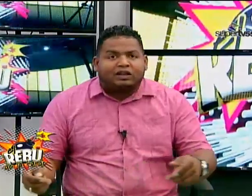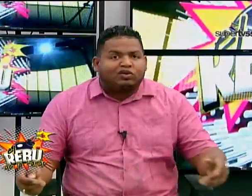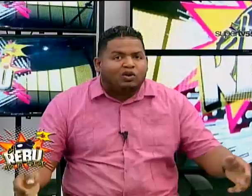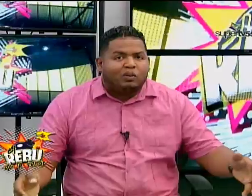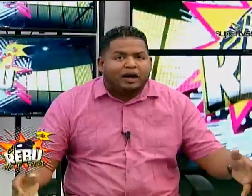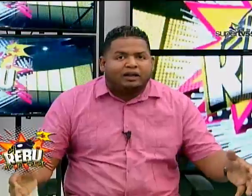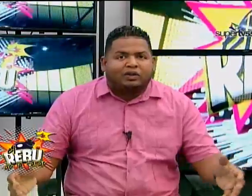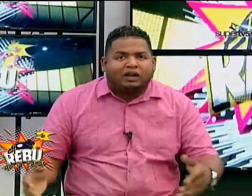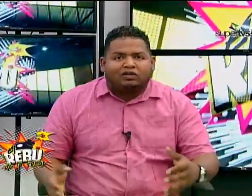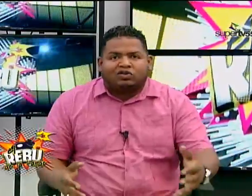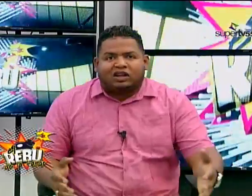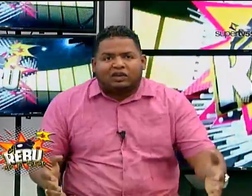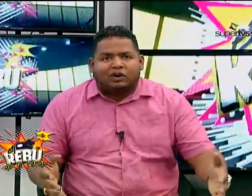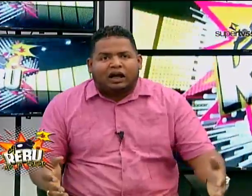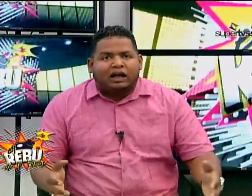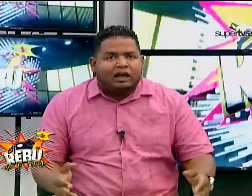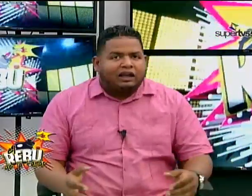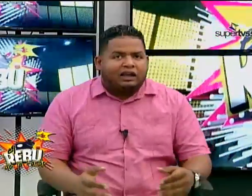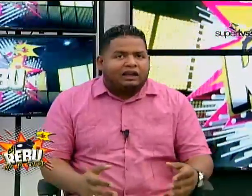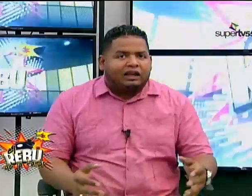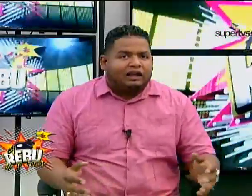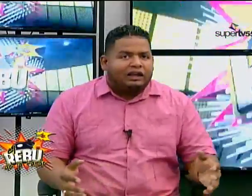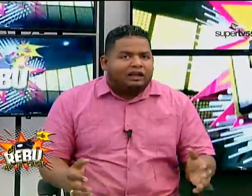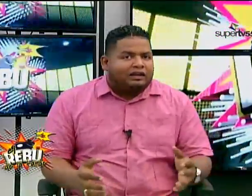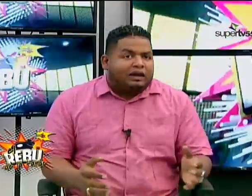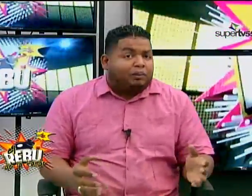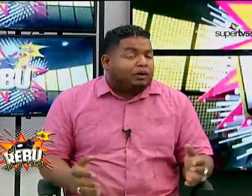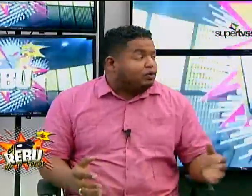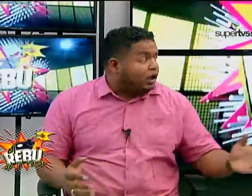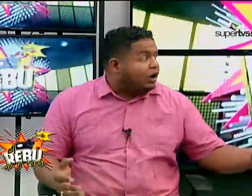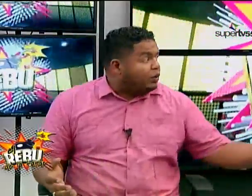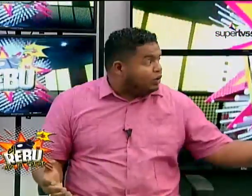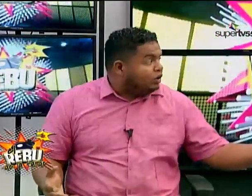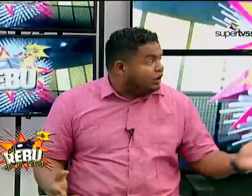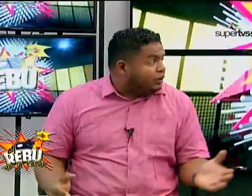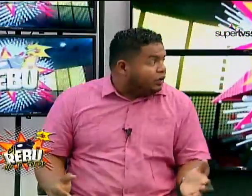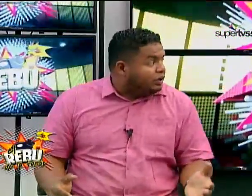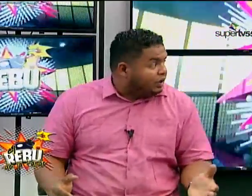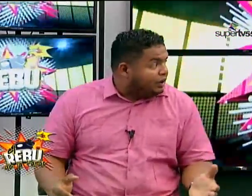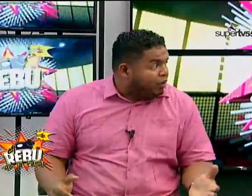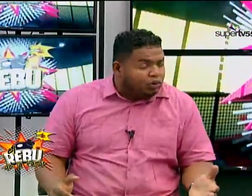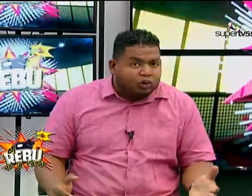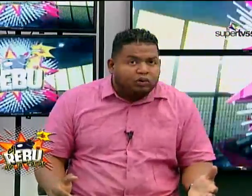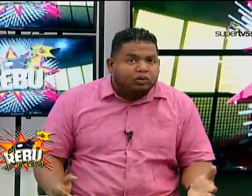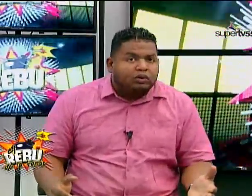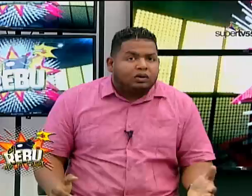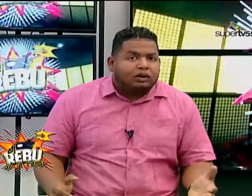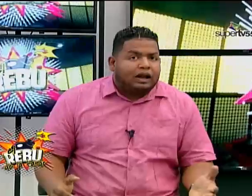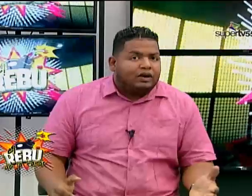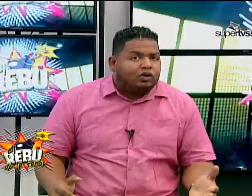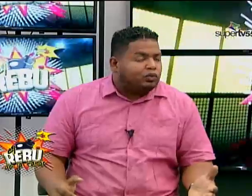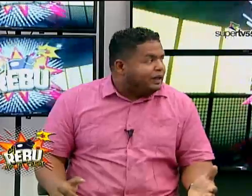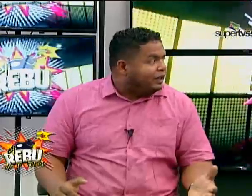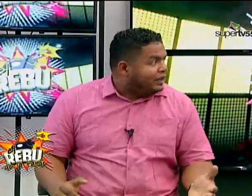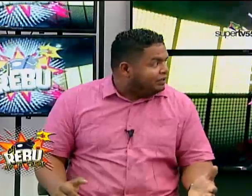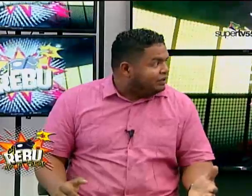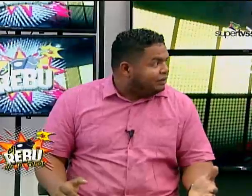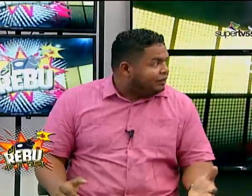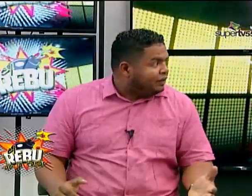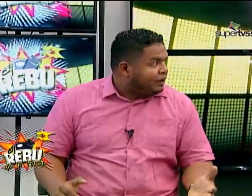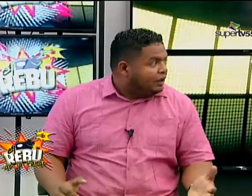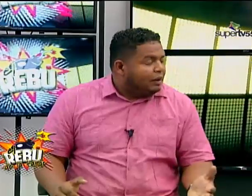ya tenían su documento, tenían su cédula. Porque tú sabes que cuando el terremoto del año